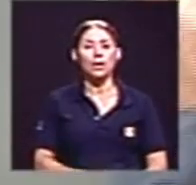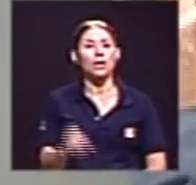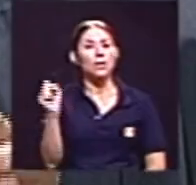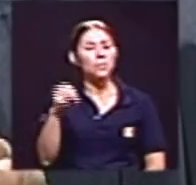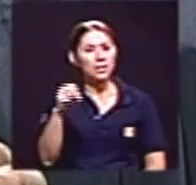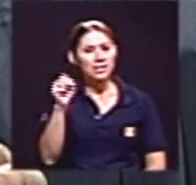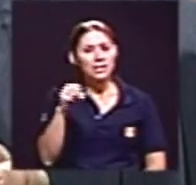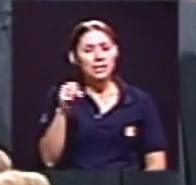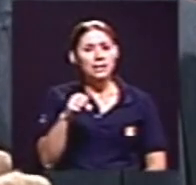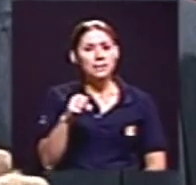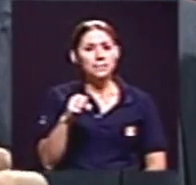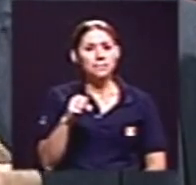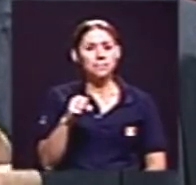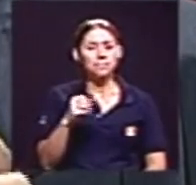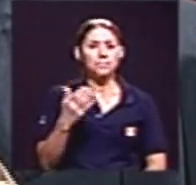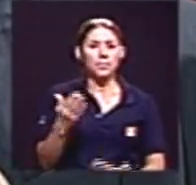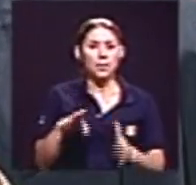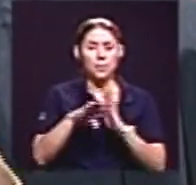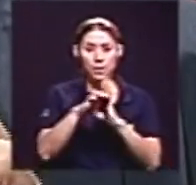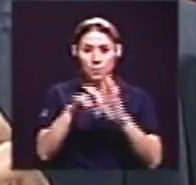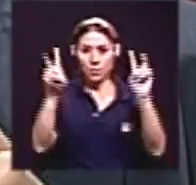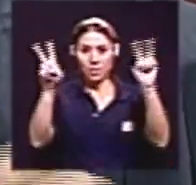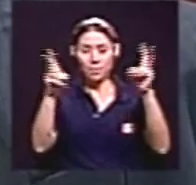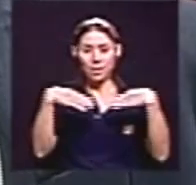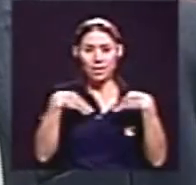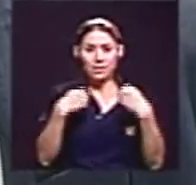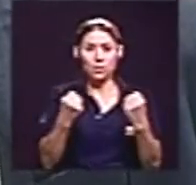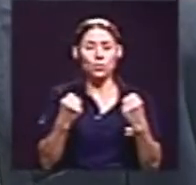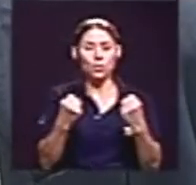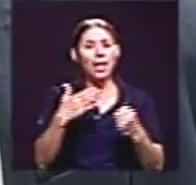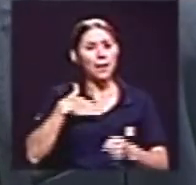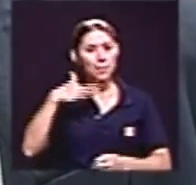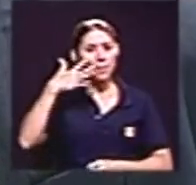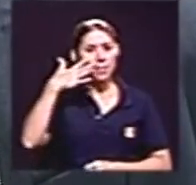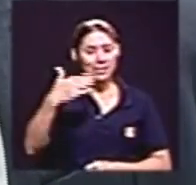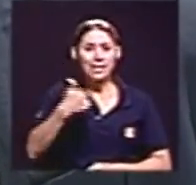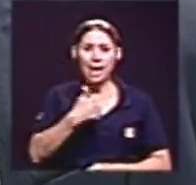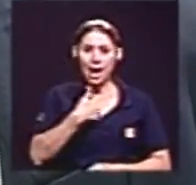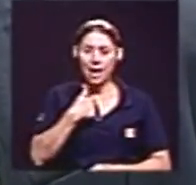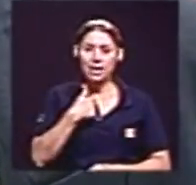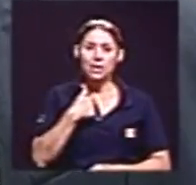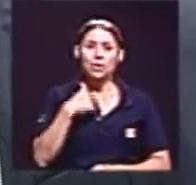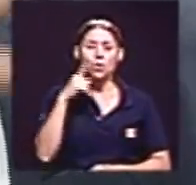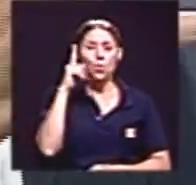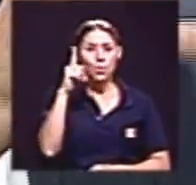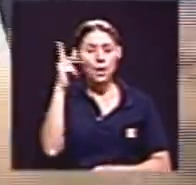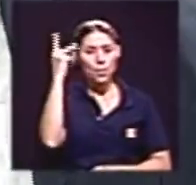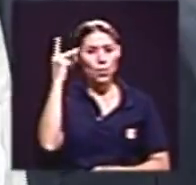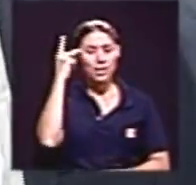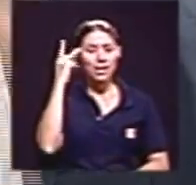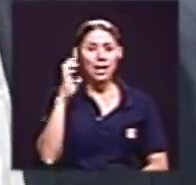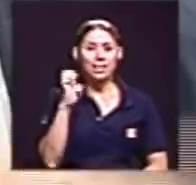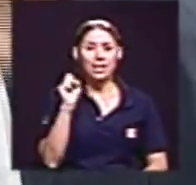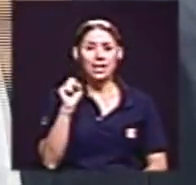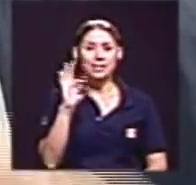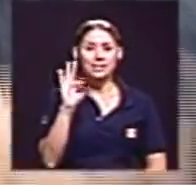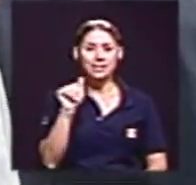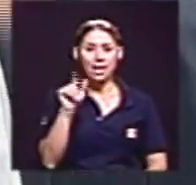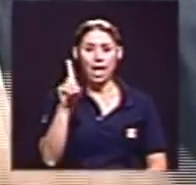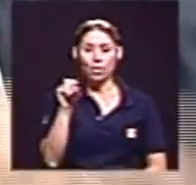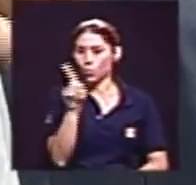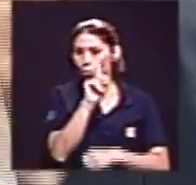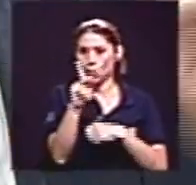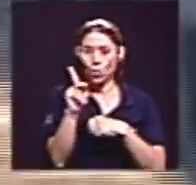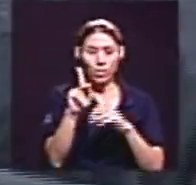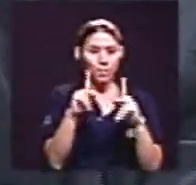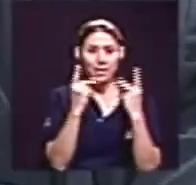ejemplo, en el campo de la salud, me parece que hay una política de Estado, no una política de partido, y entonces uno ve